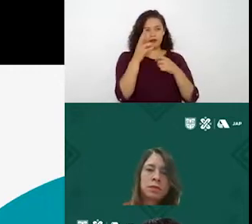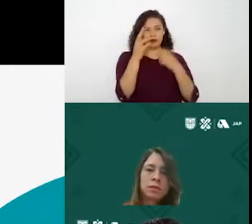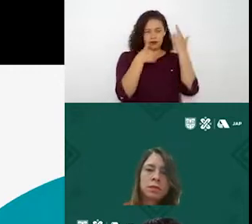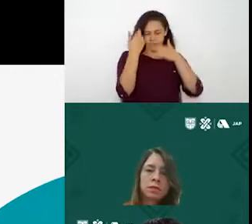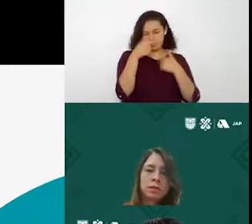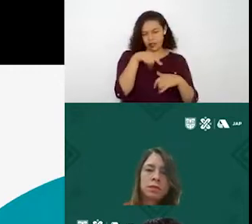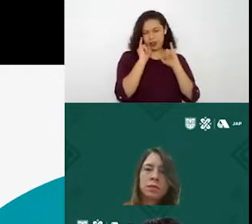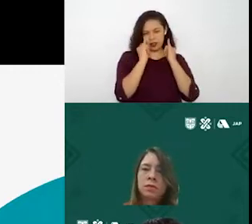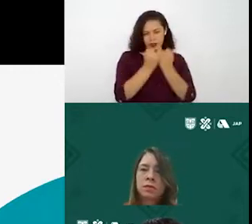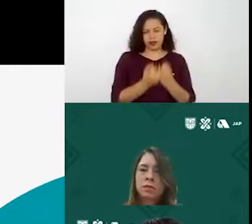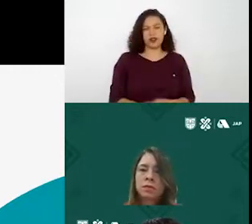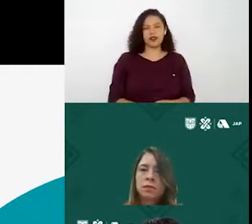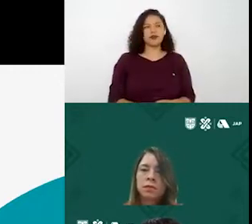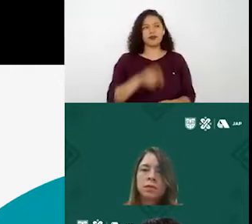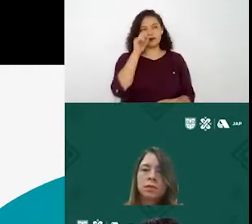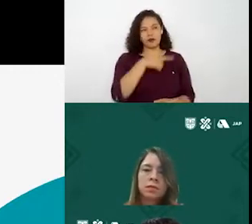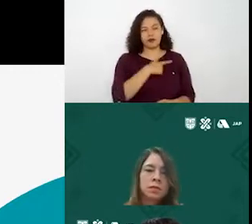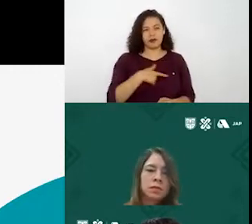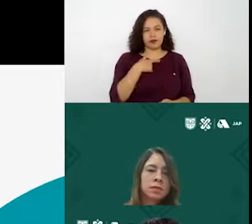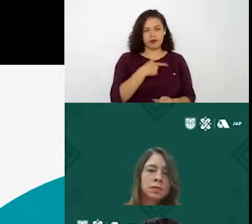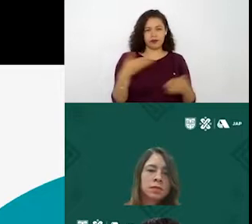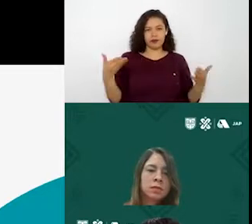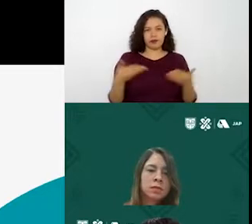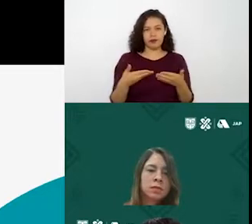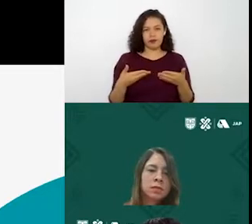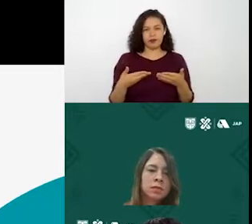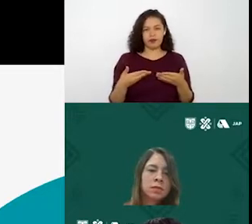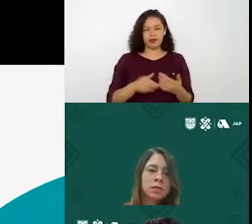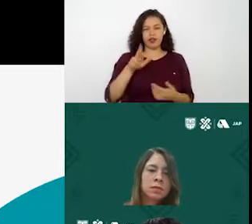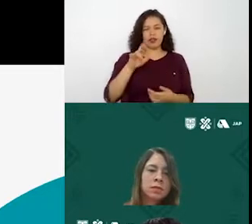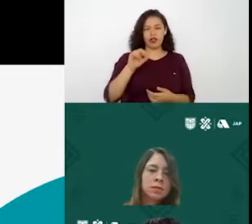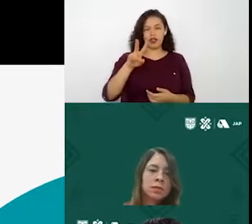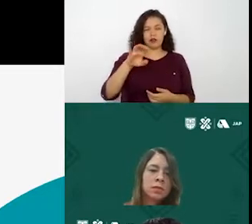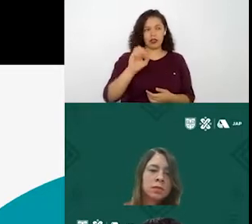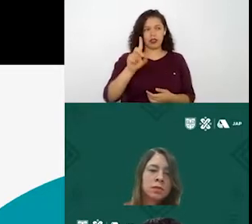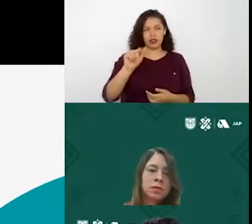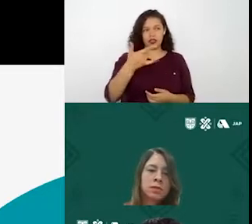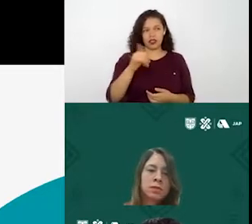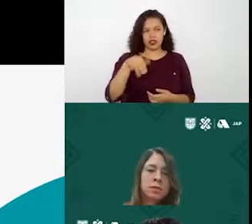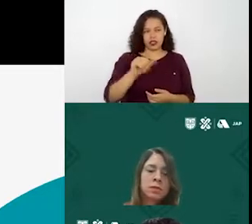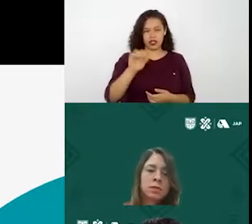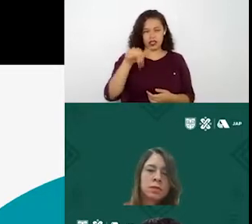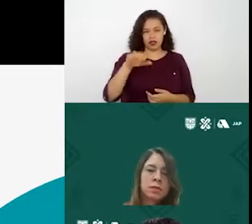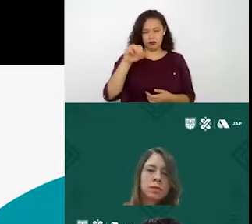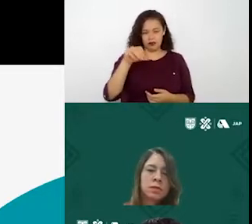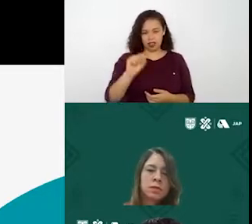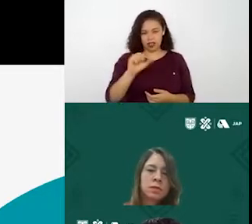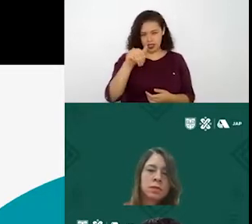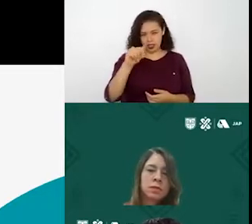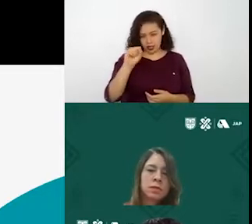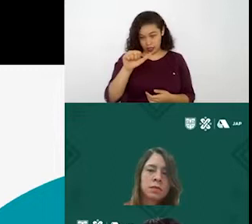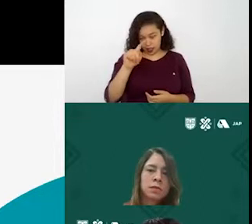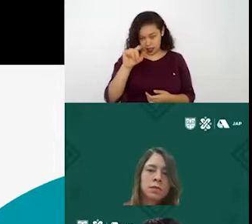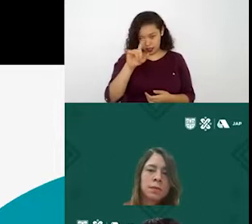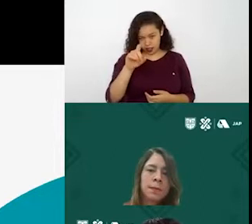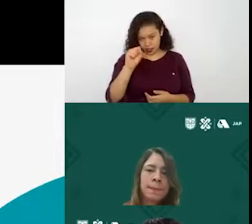junta también es un gusto para mí presentarles anima santizo ella es licenciada en